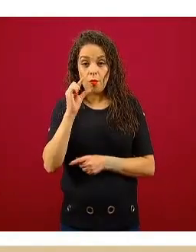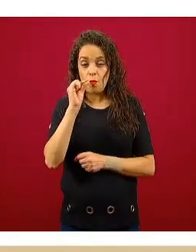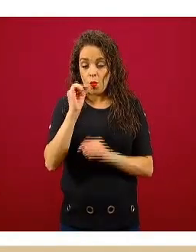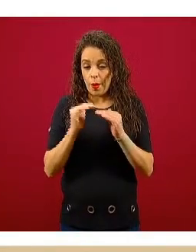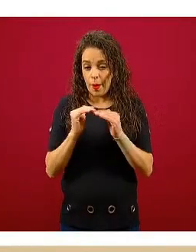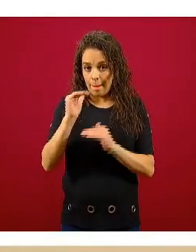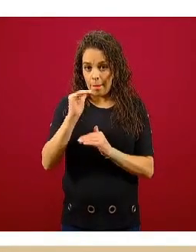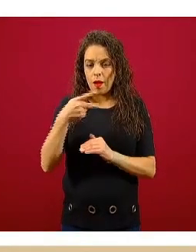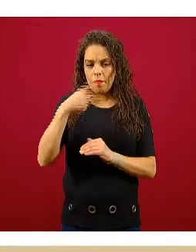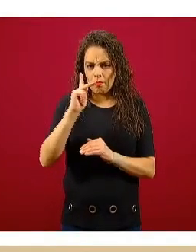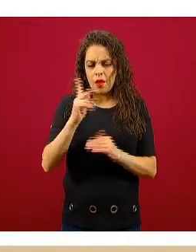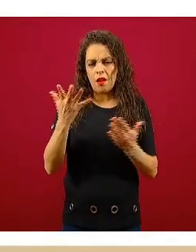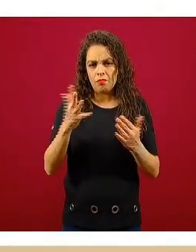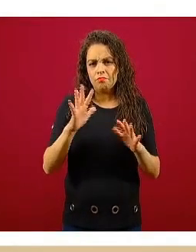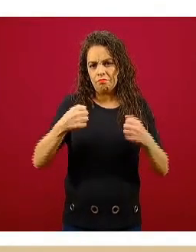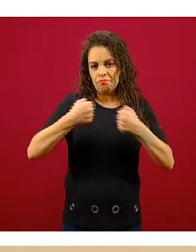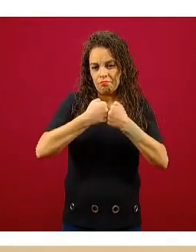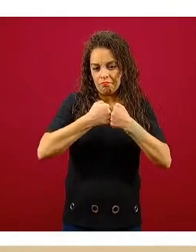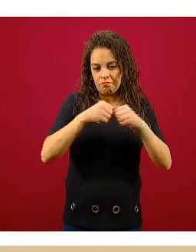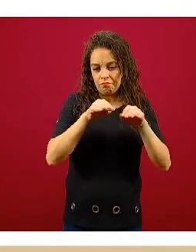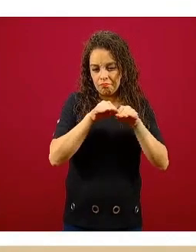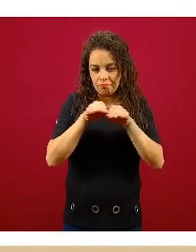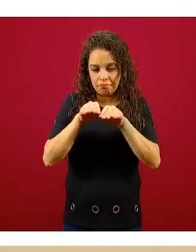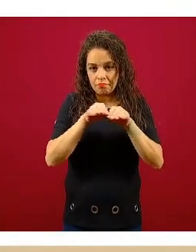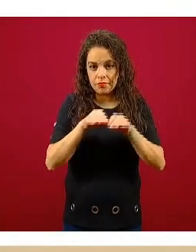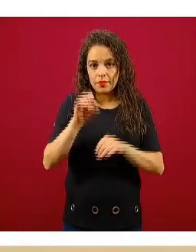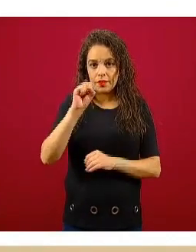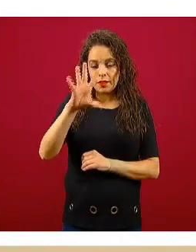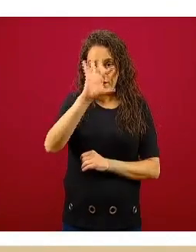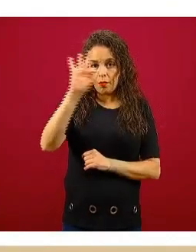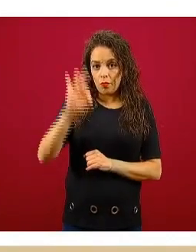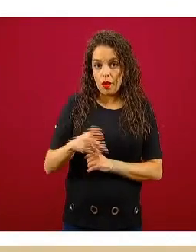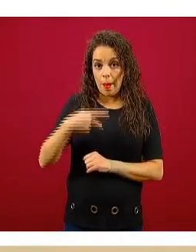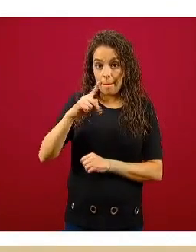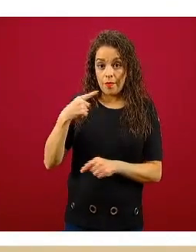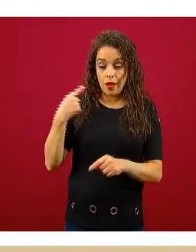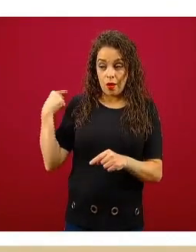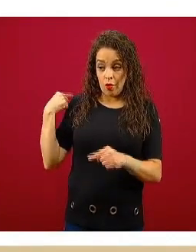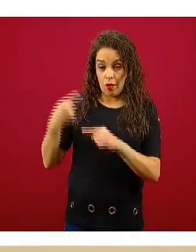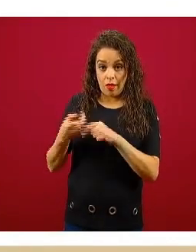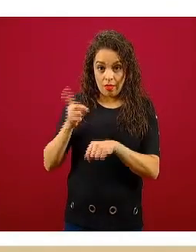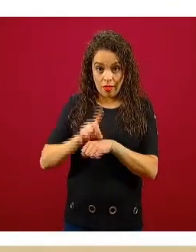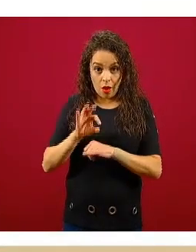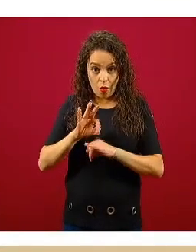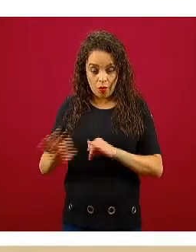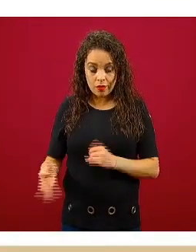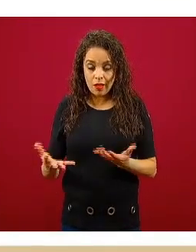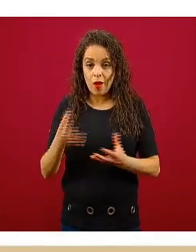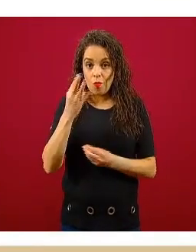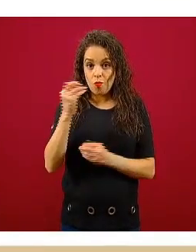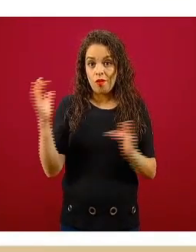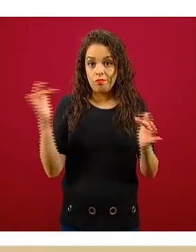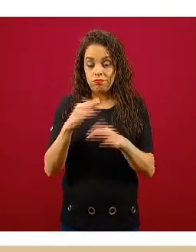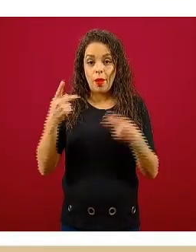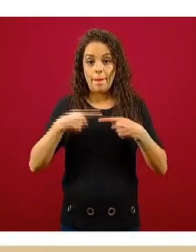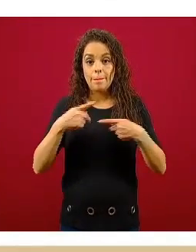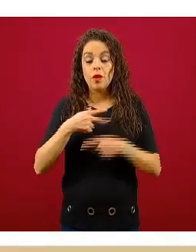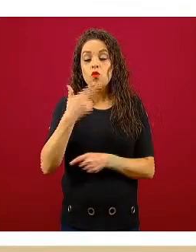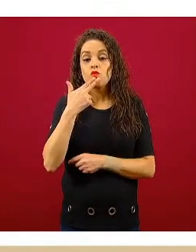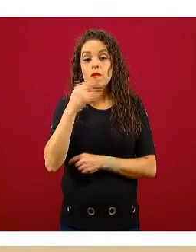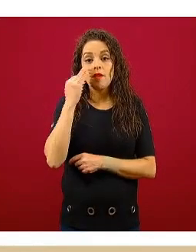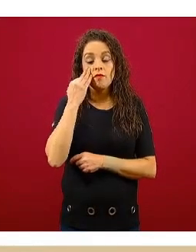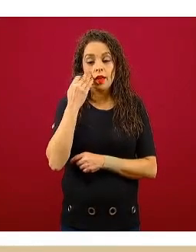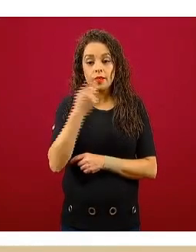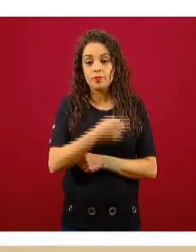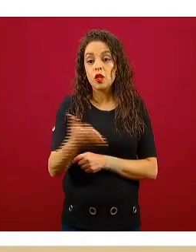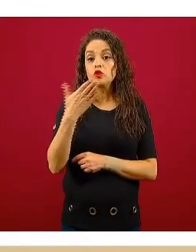mantenido muy pegado al 65%, pero en últimos días con mucho movimiento los usuarios de Facebook. En Sonora,